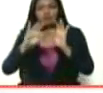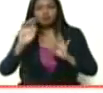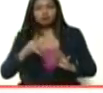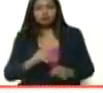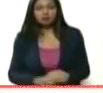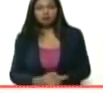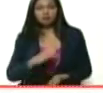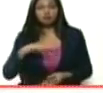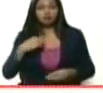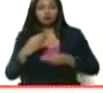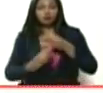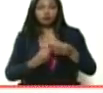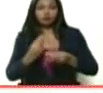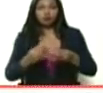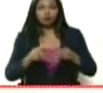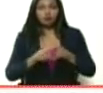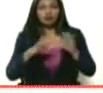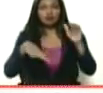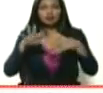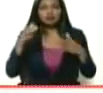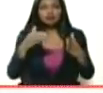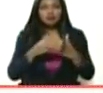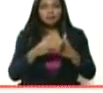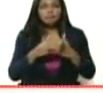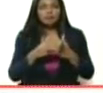hemos realizado ya